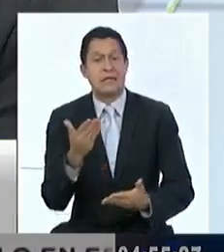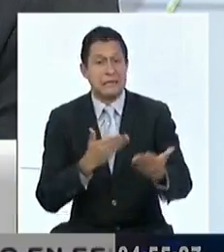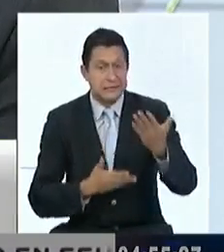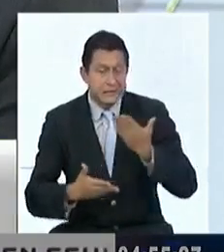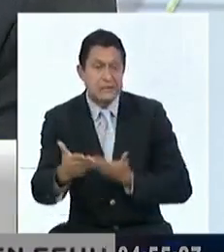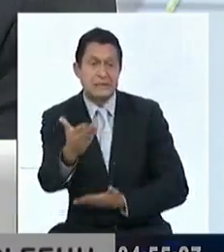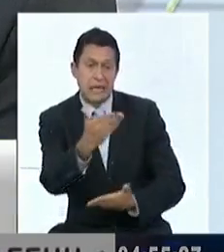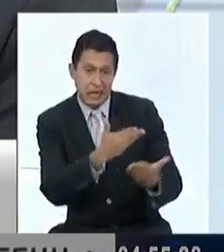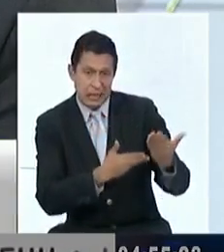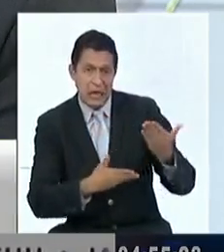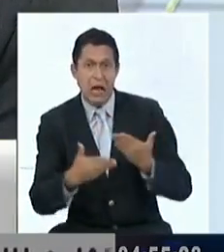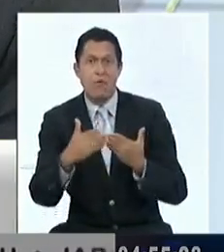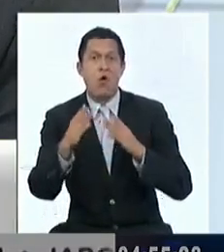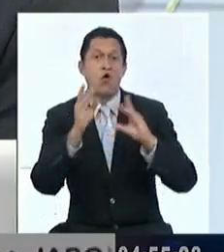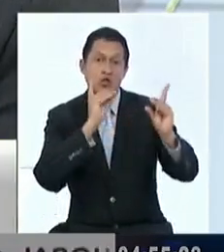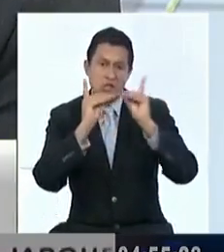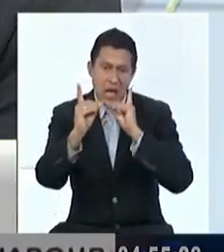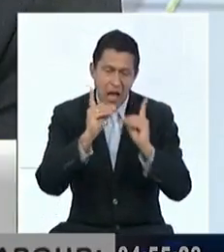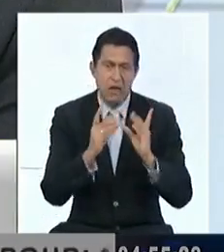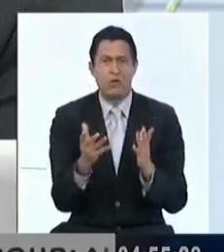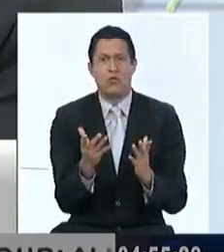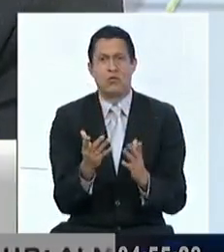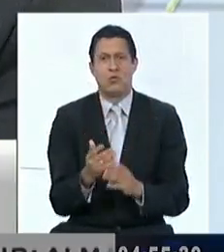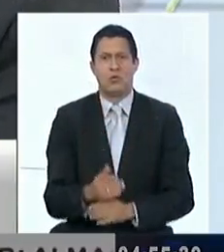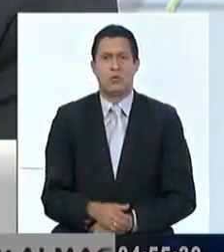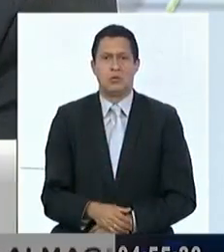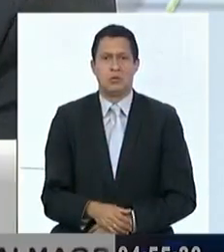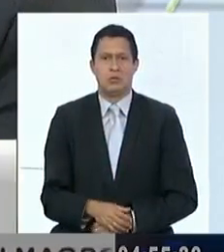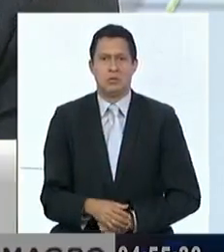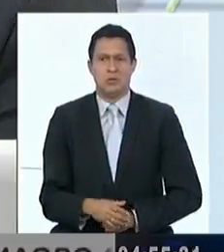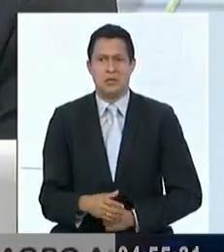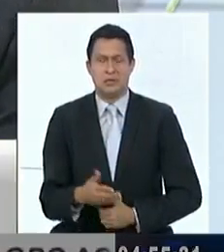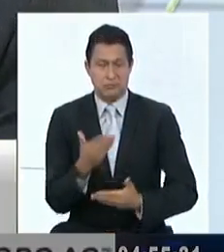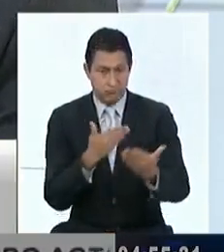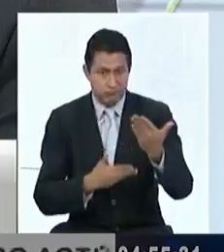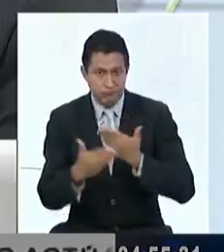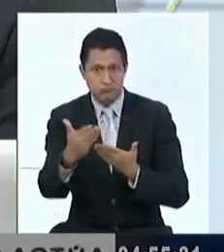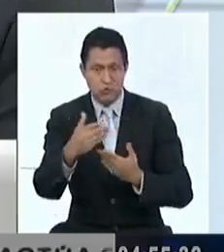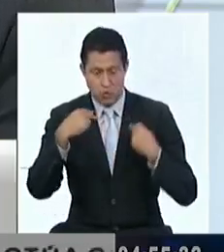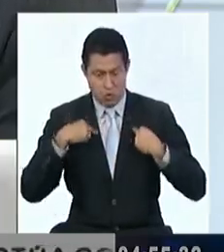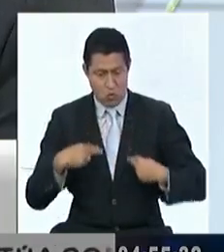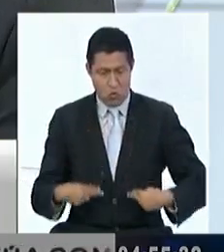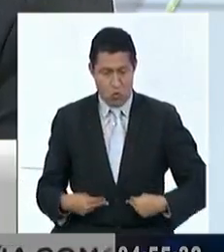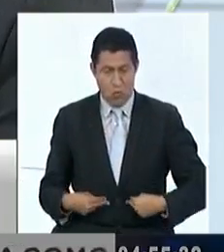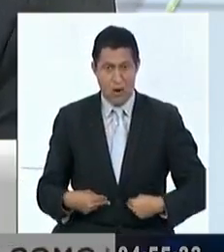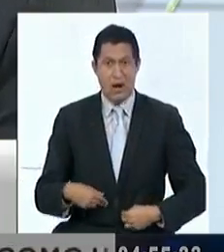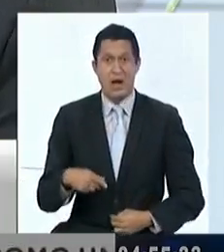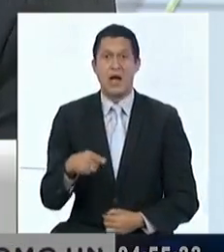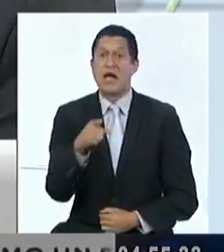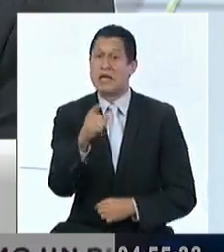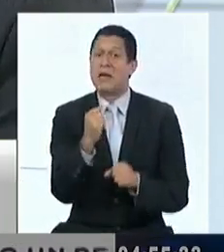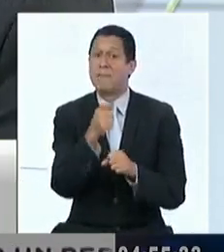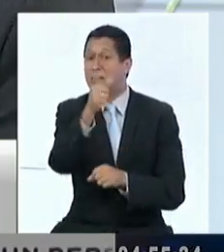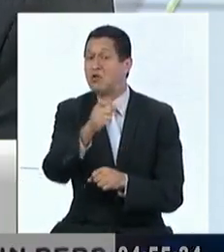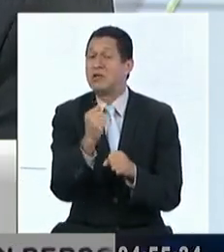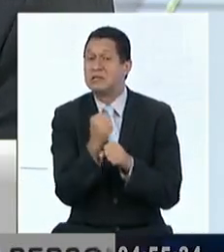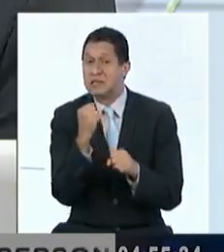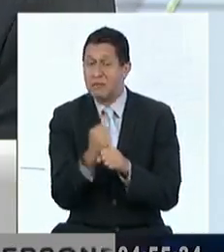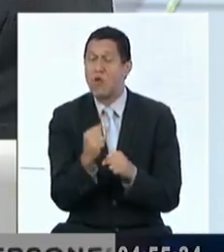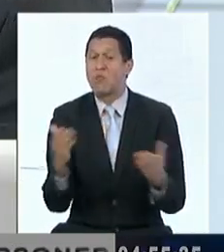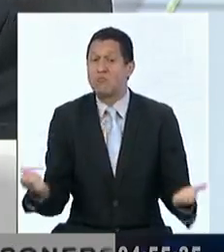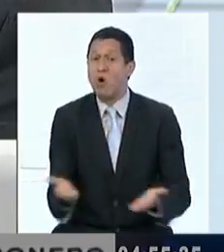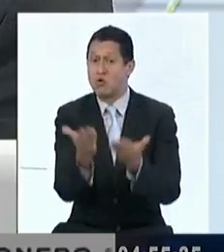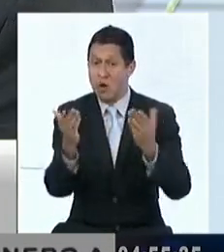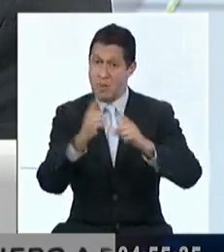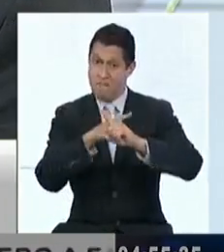ese diálogo personal esa interacción con seres humanos y ahí el trabajador se va a sentir muy motivado